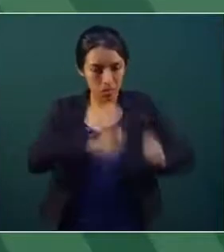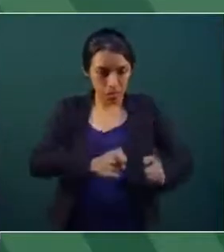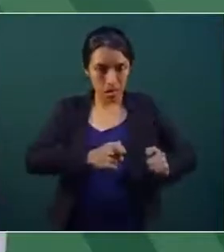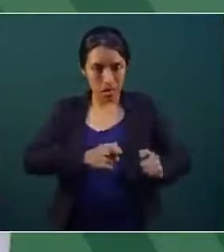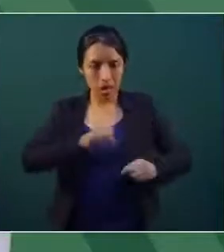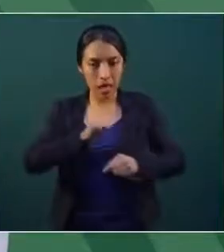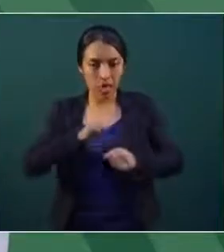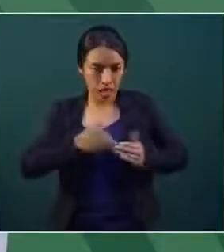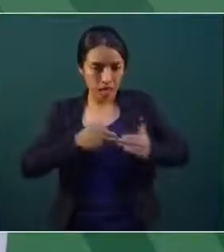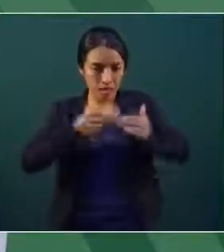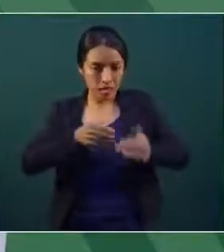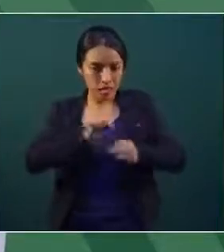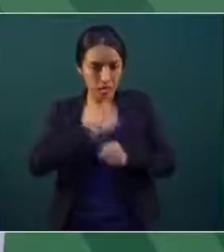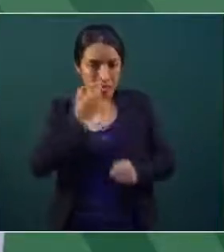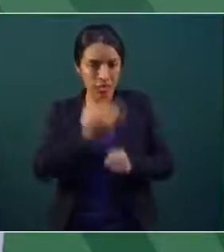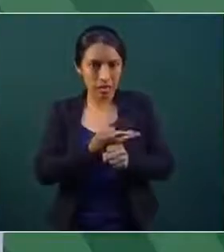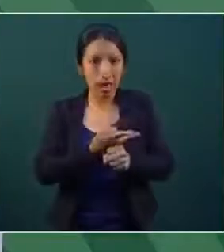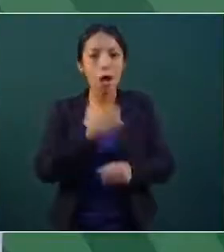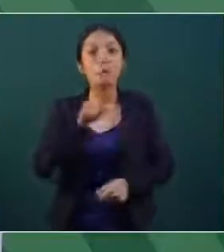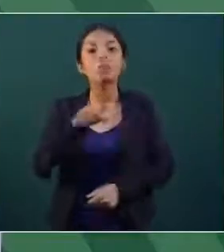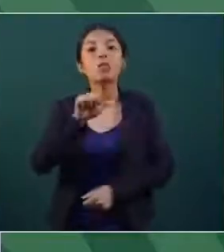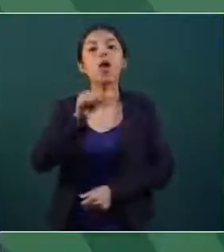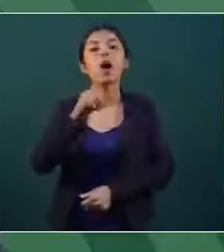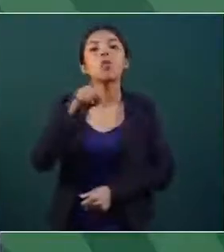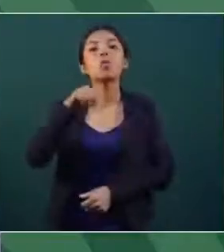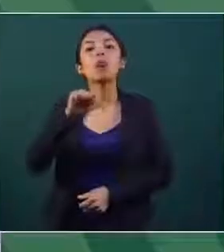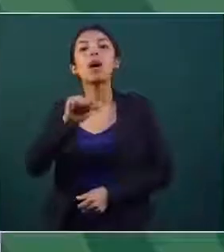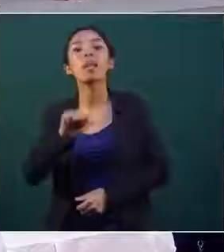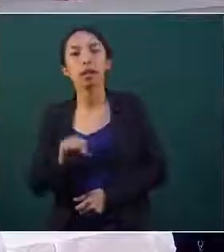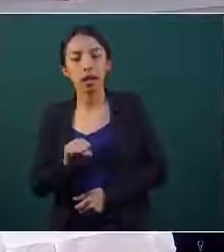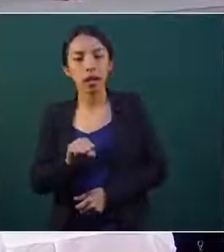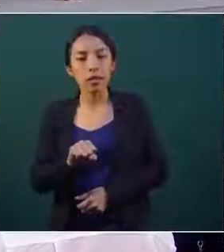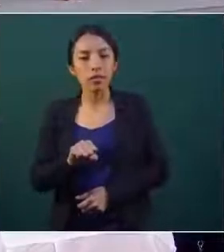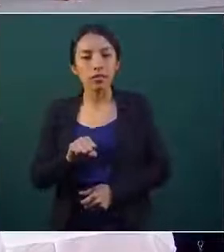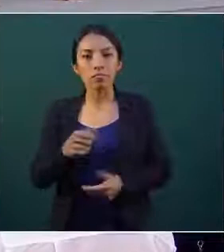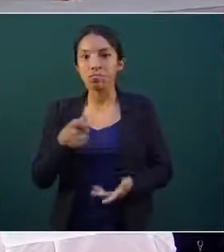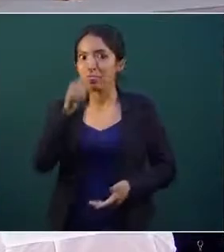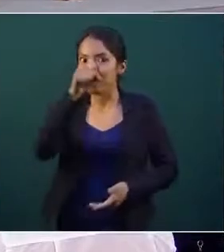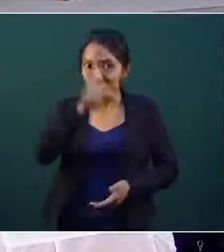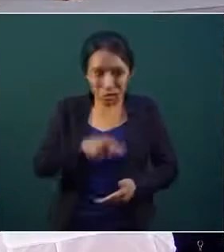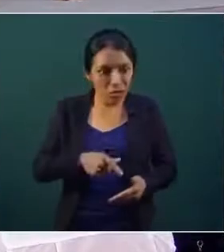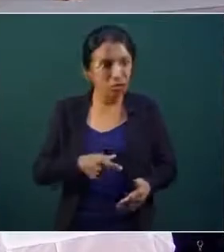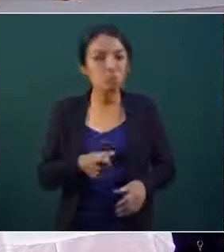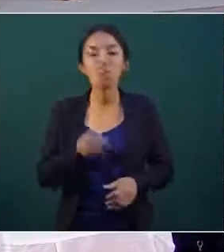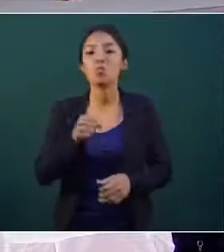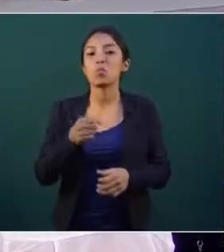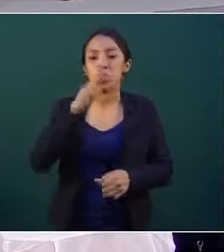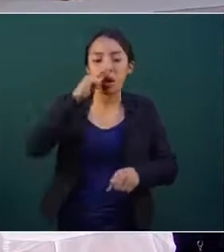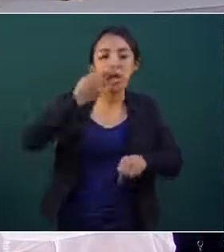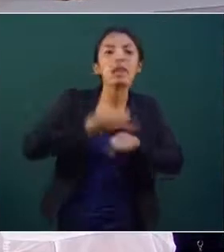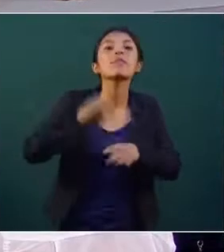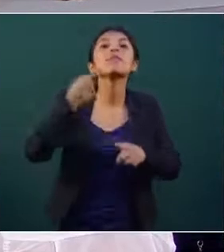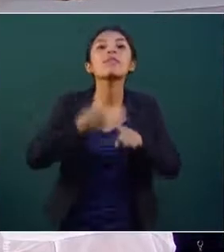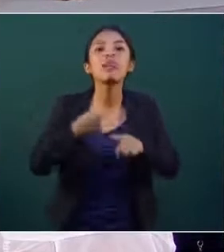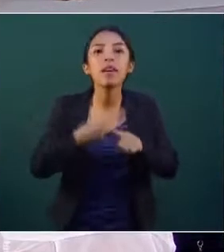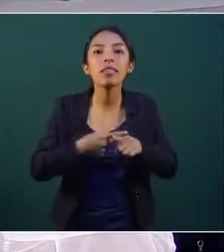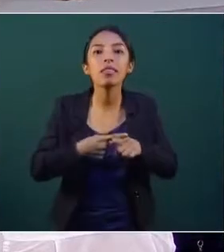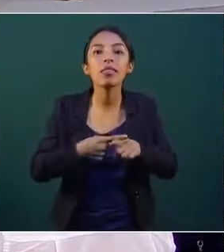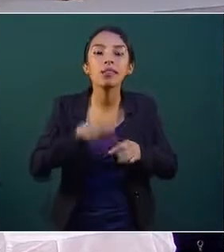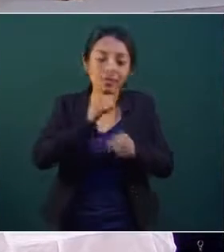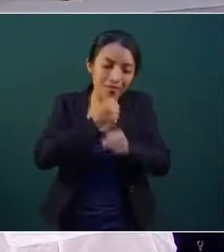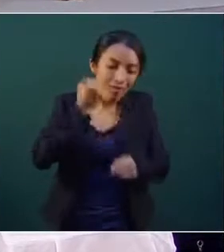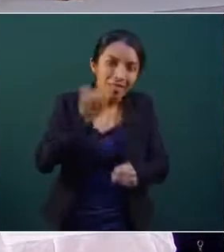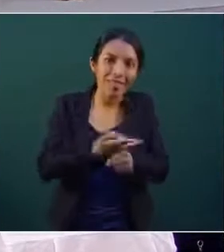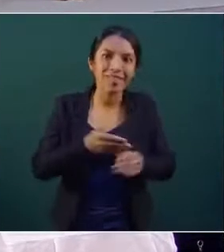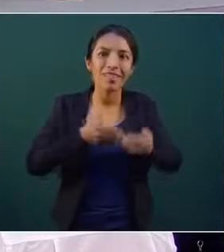Las aduanas en los puertos también a cargo de la Secretaría de Marina, porque era un